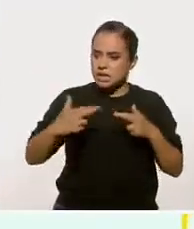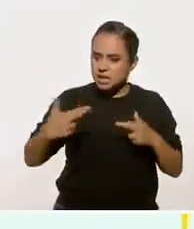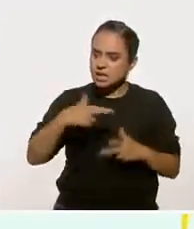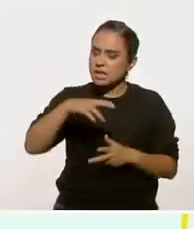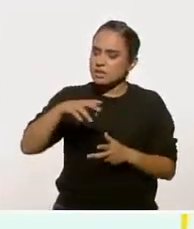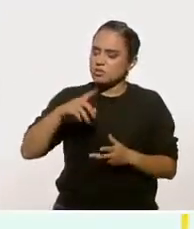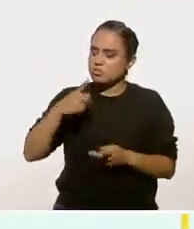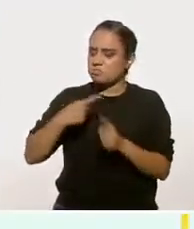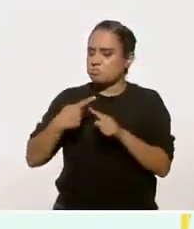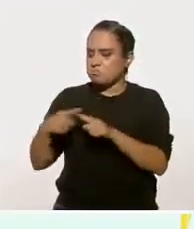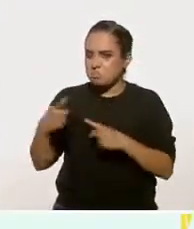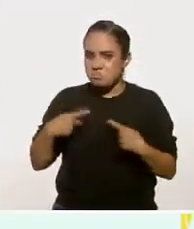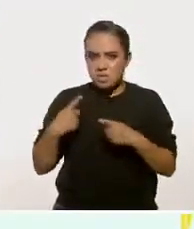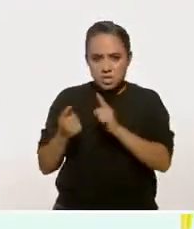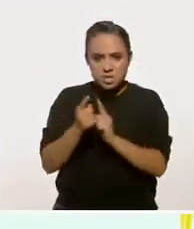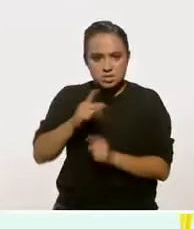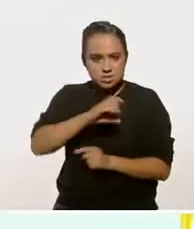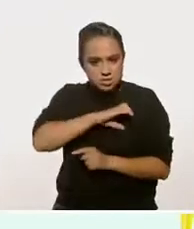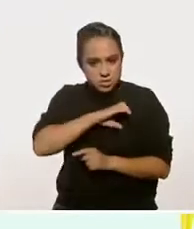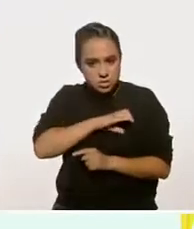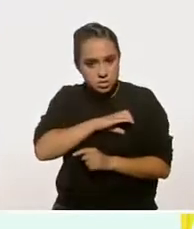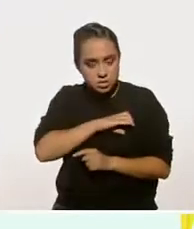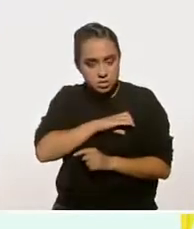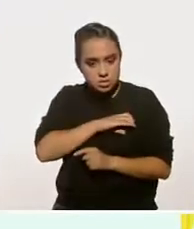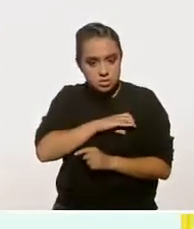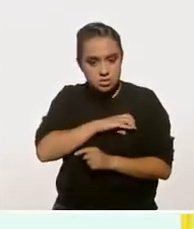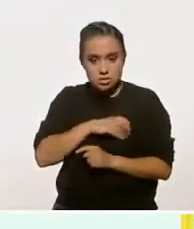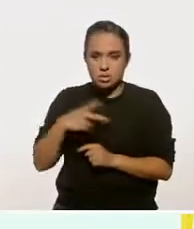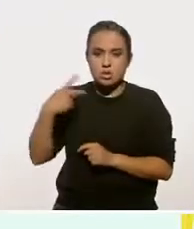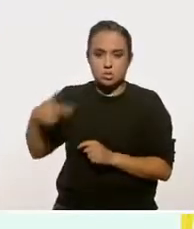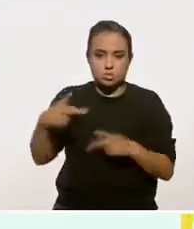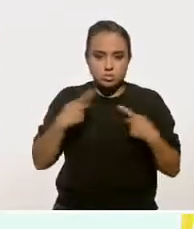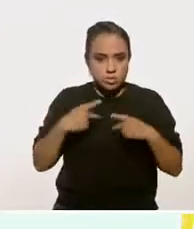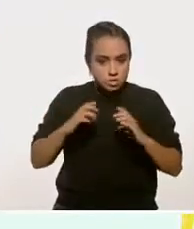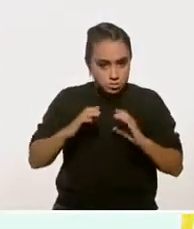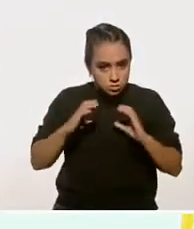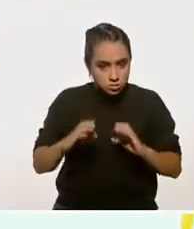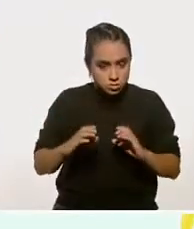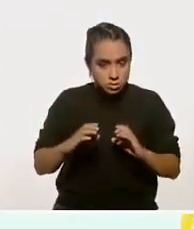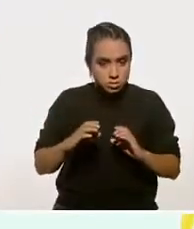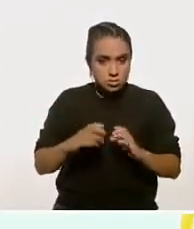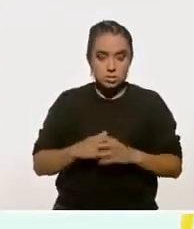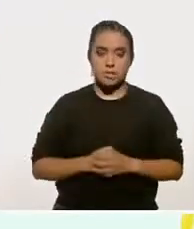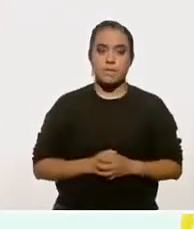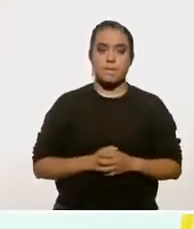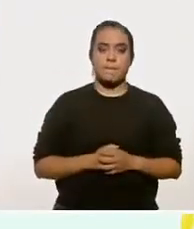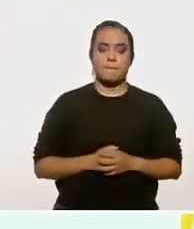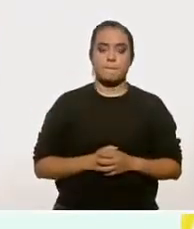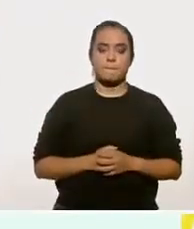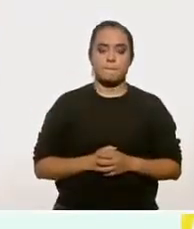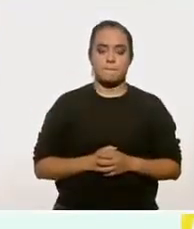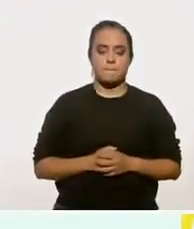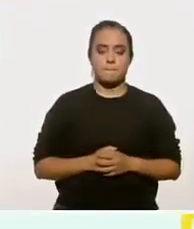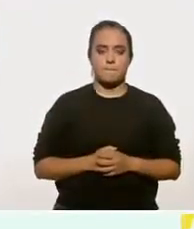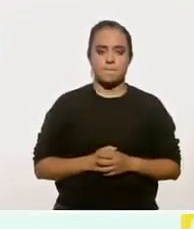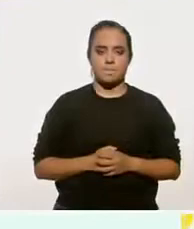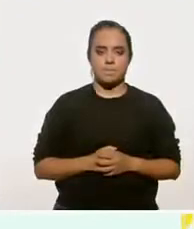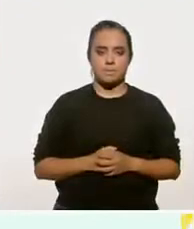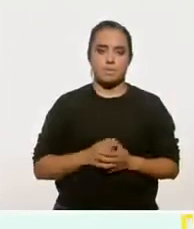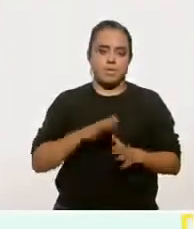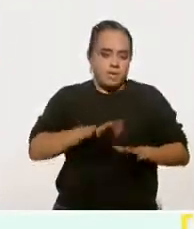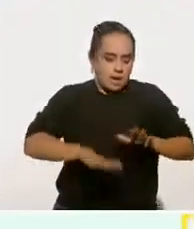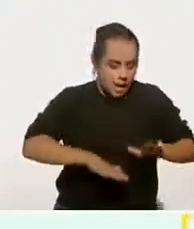con otros niños y niñas, con sus cuidadores primarios, que puedan